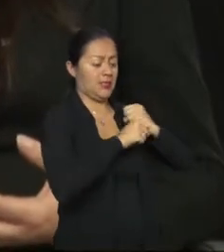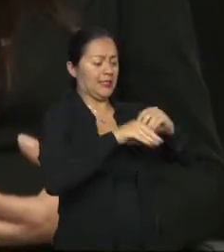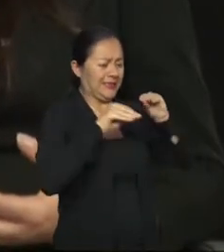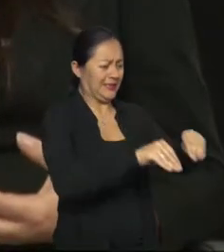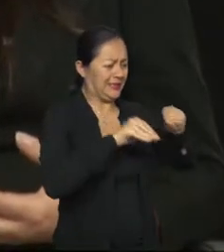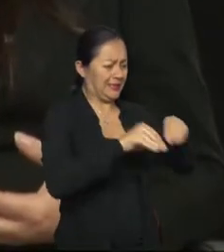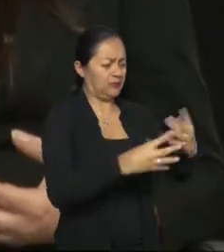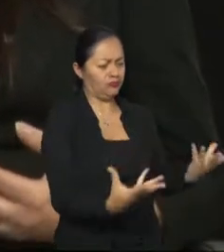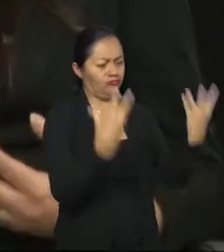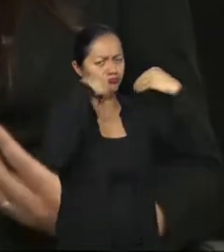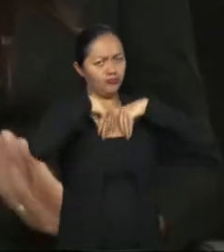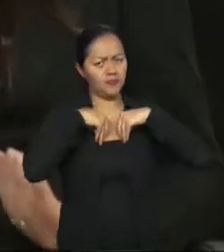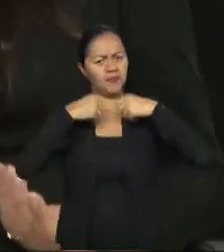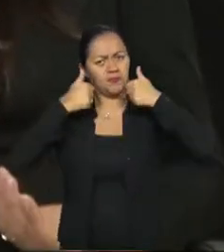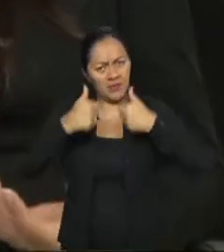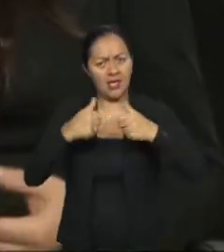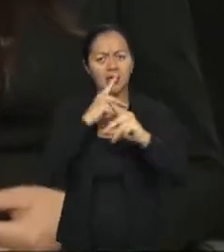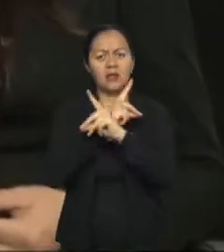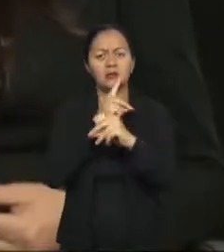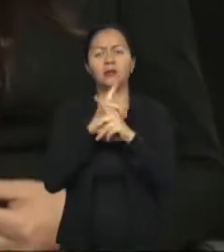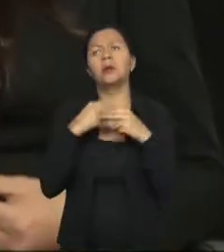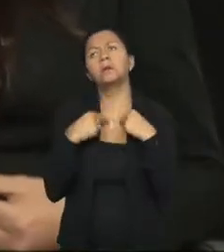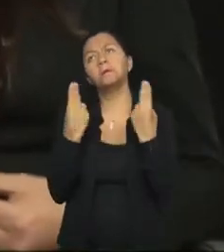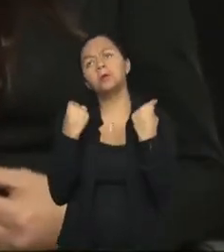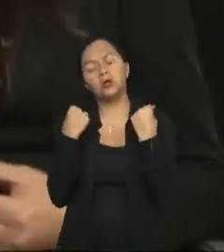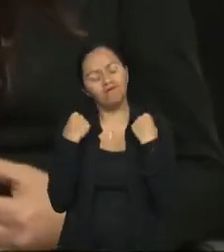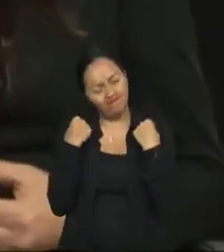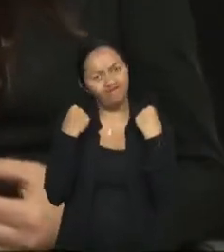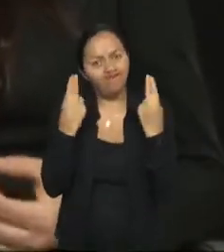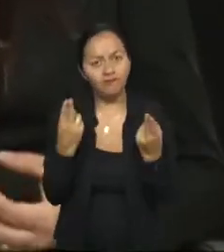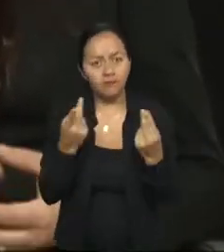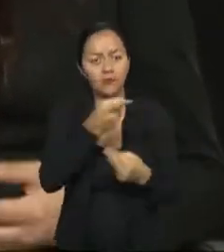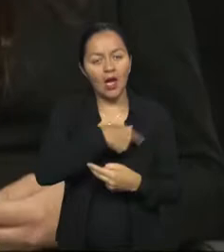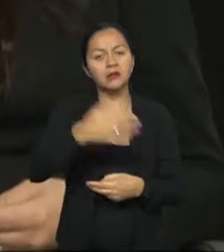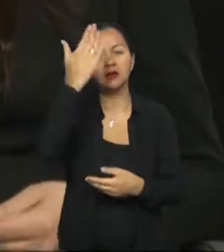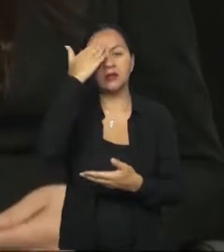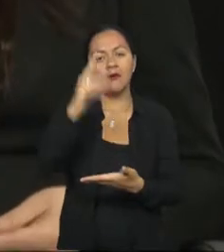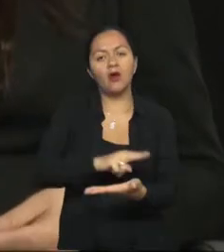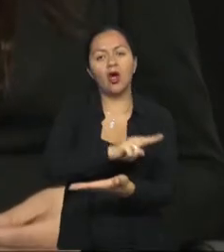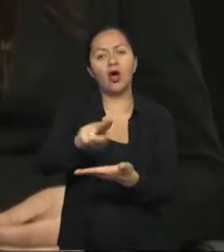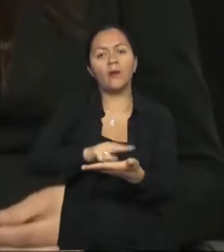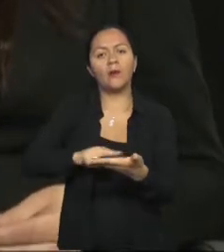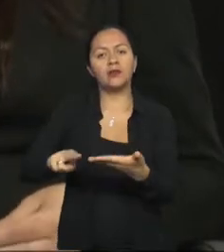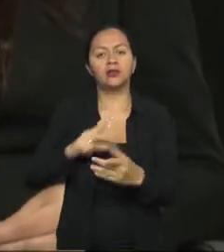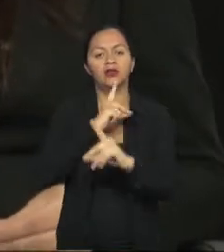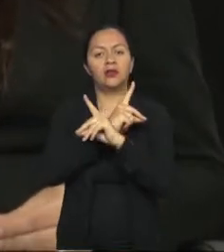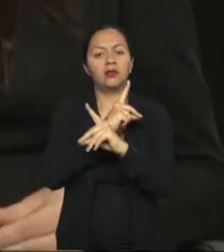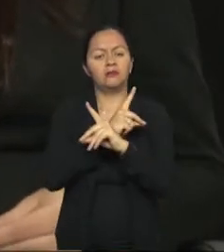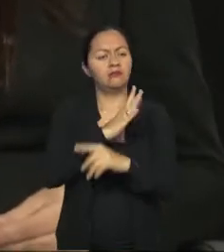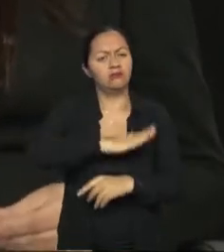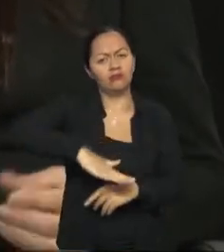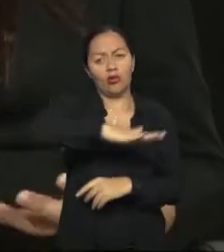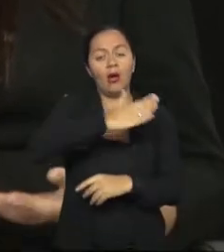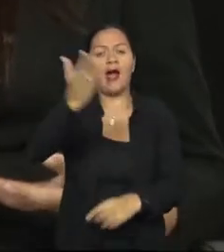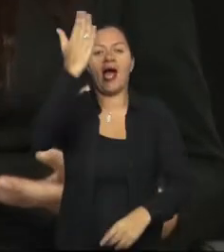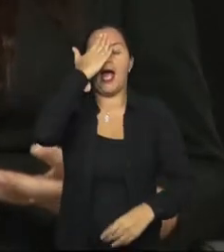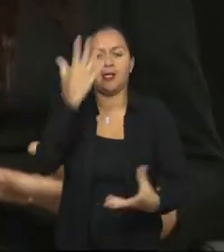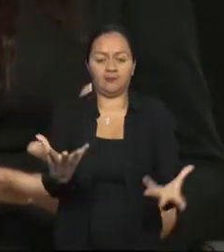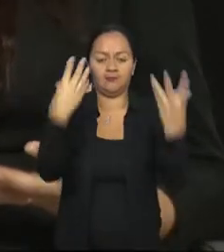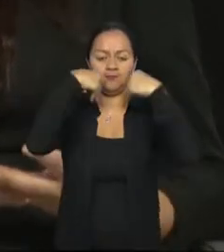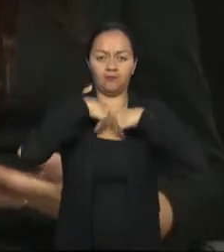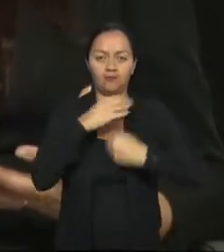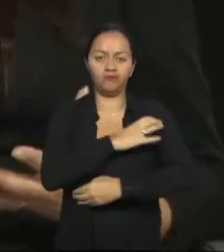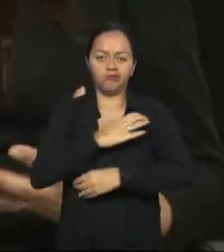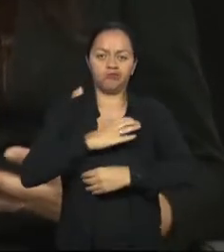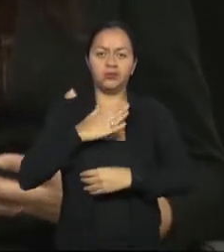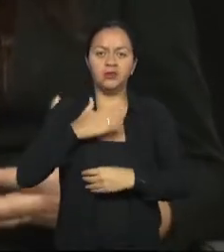las personas, difundiendo la Convención de los Derechos de las Personas con Discapacidad